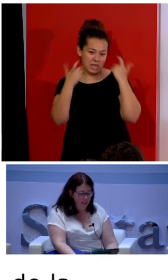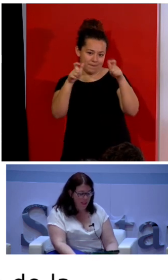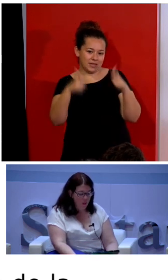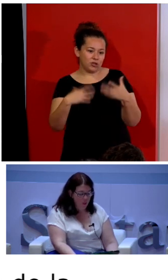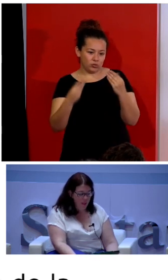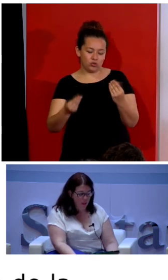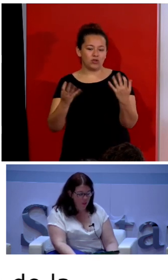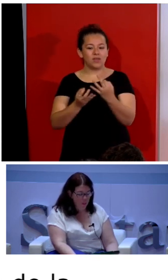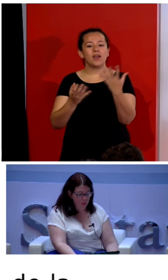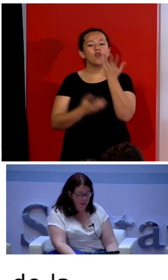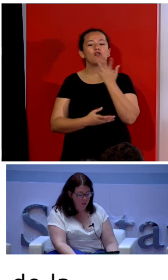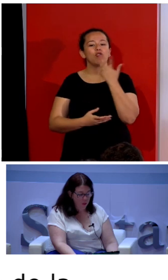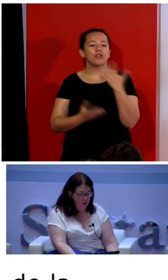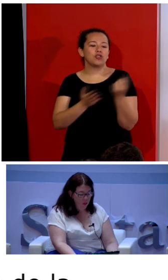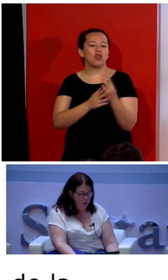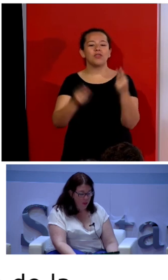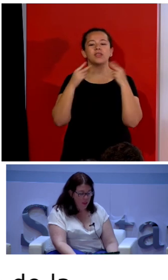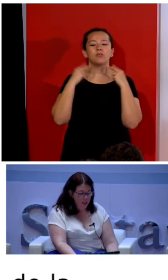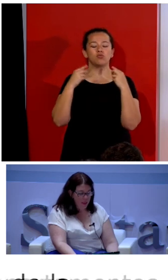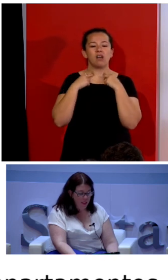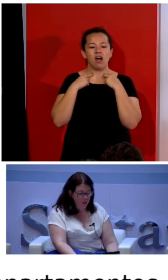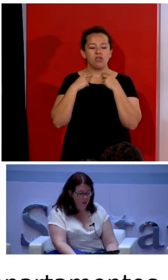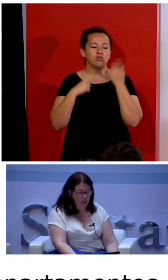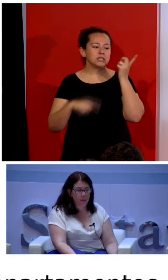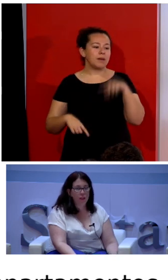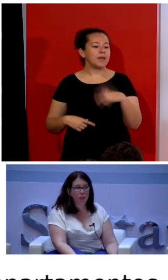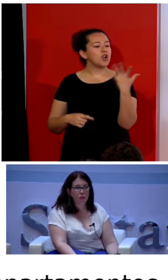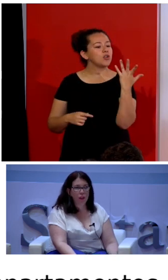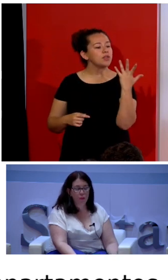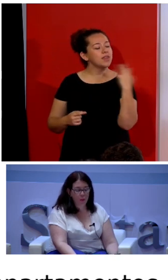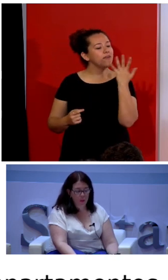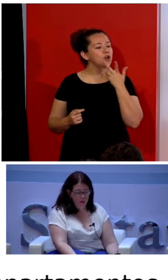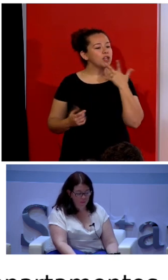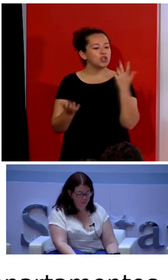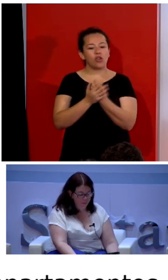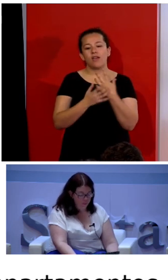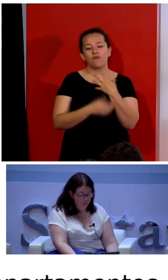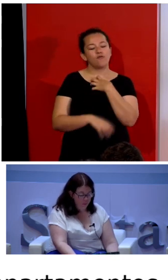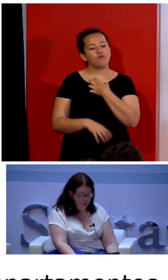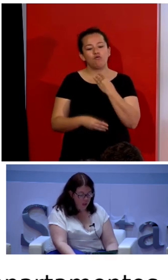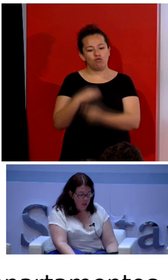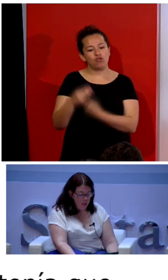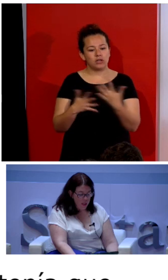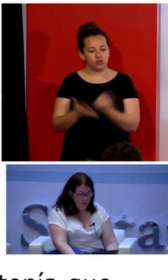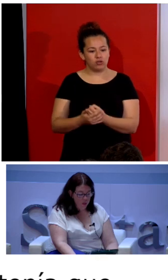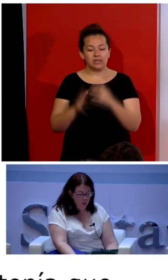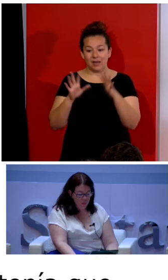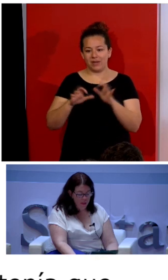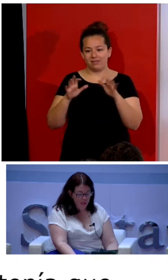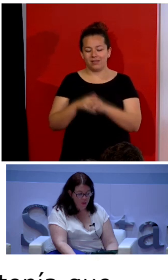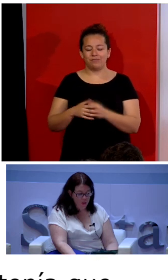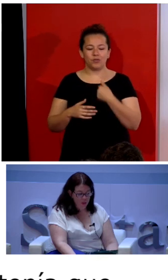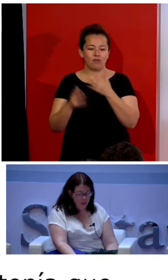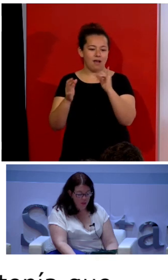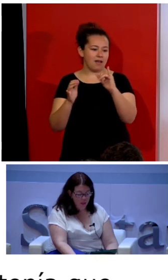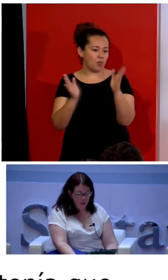departamentos. Tenía que conocer a los diputados y tenía que conocer y aprender todas las funciones. Tengo muchos